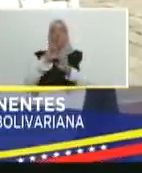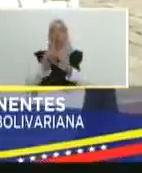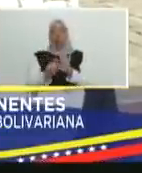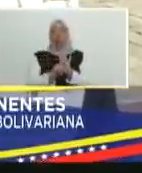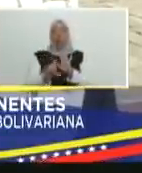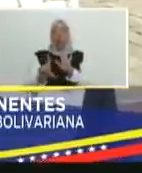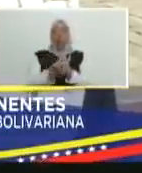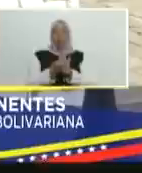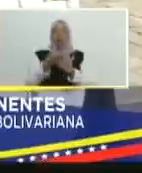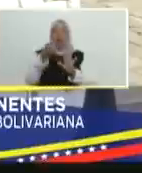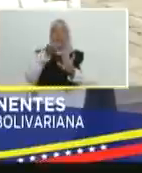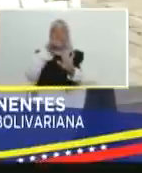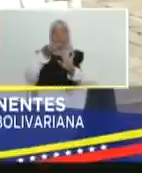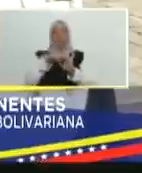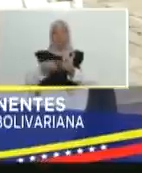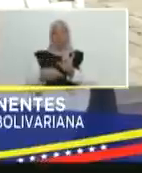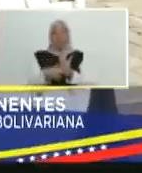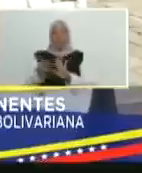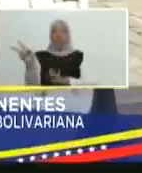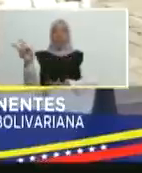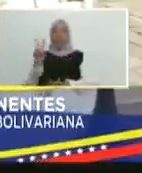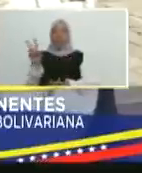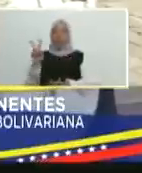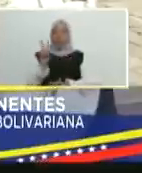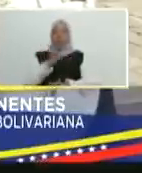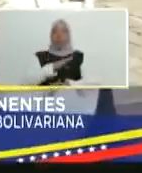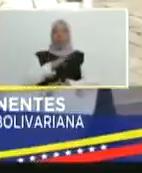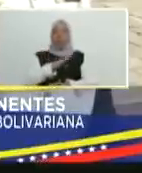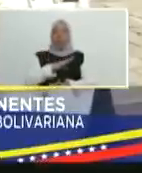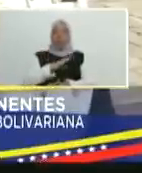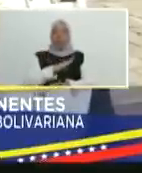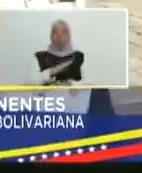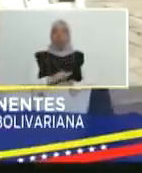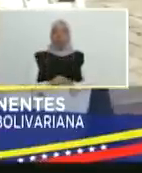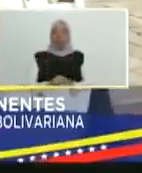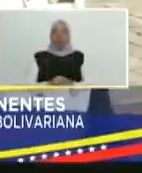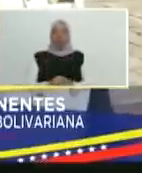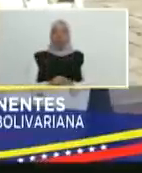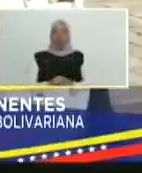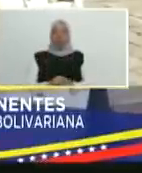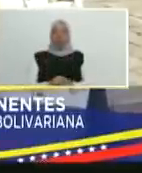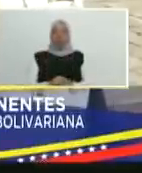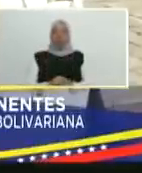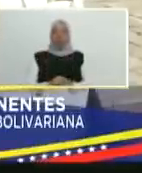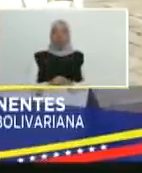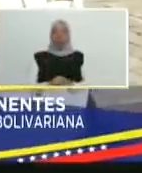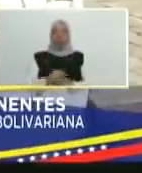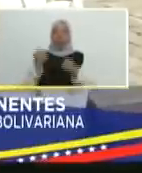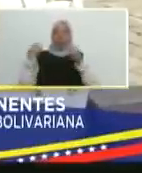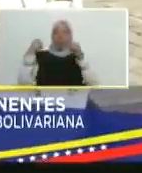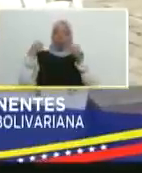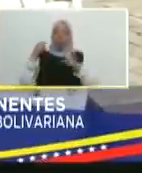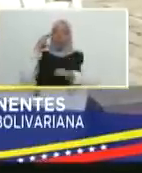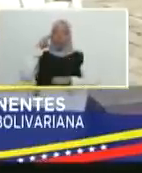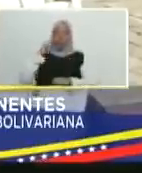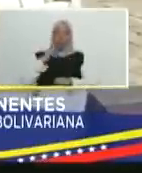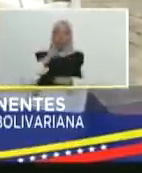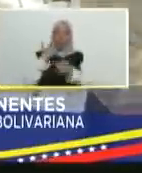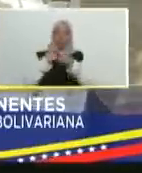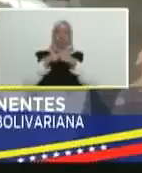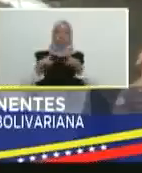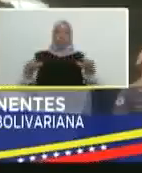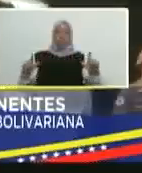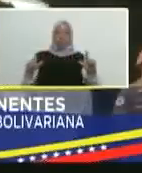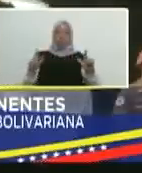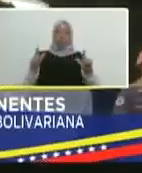leyes y reglamentos de la República Bolivariana de Venezuela, bajo la doctrina bolivariana del Libertador